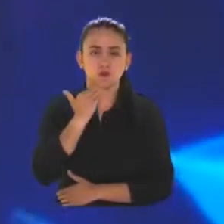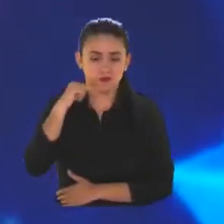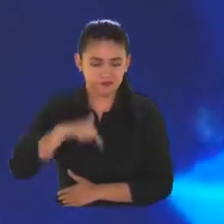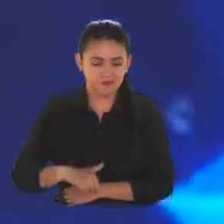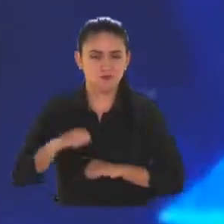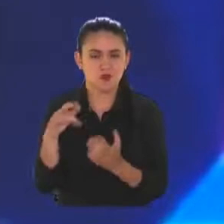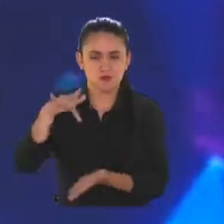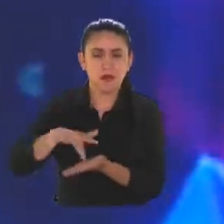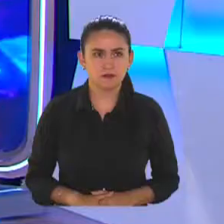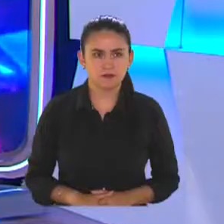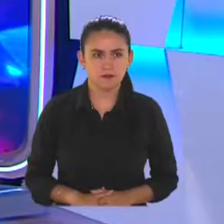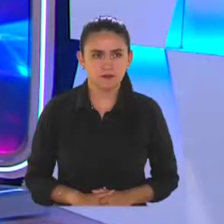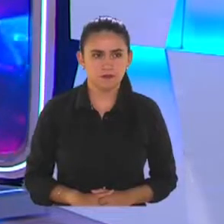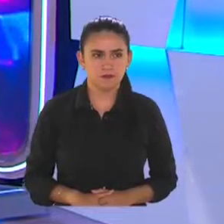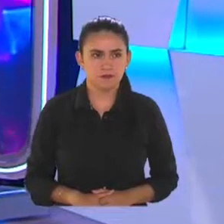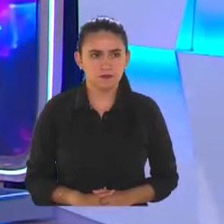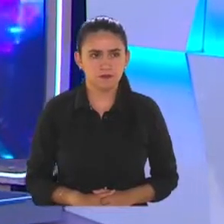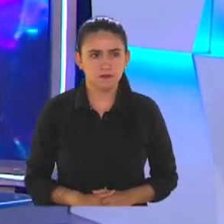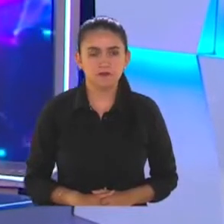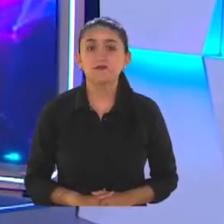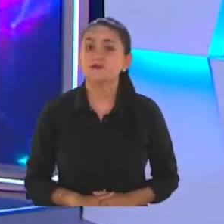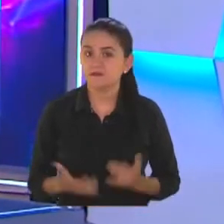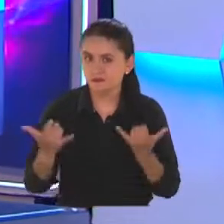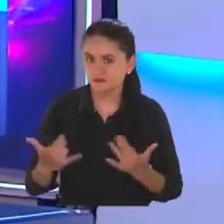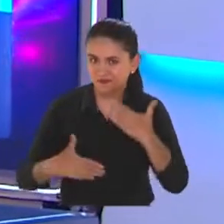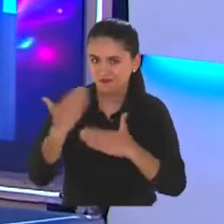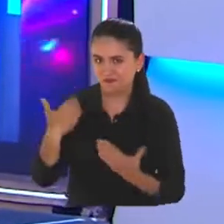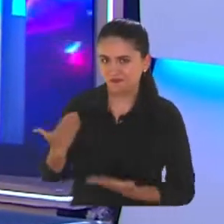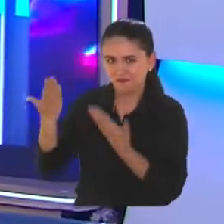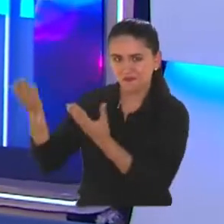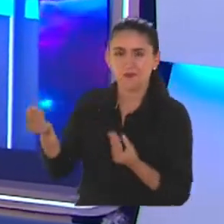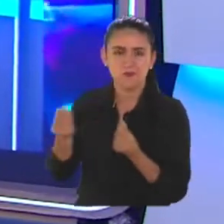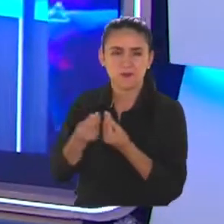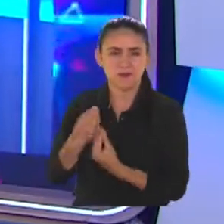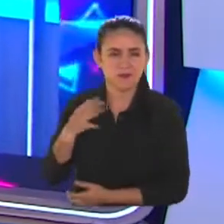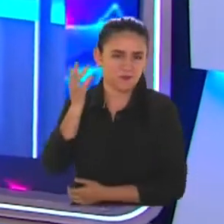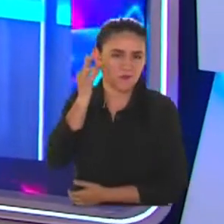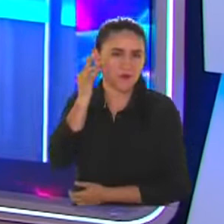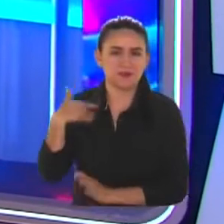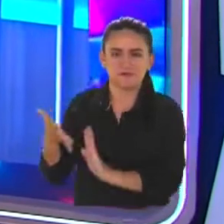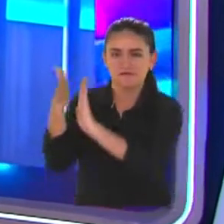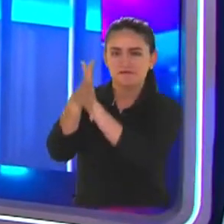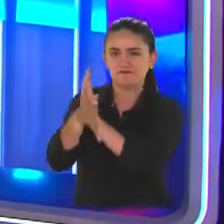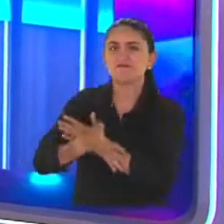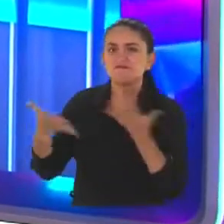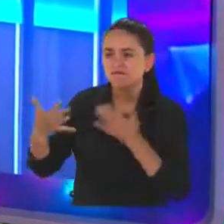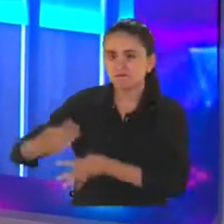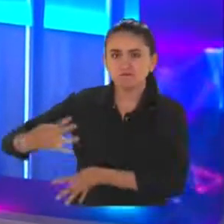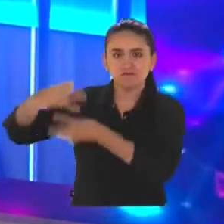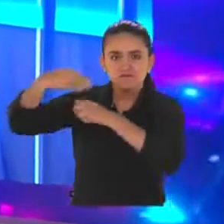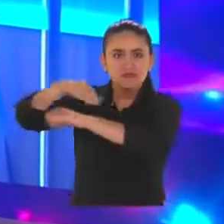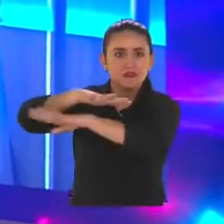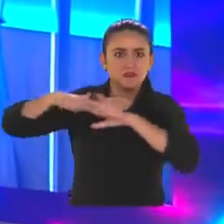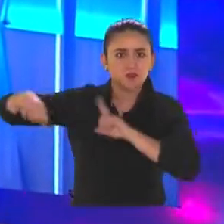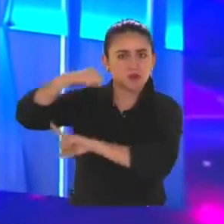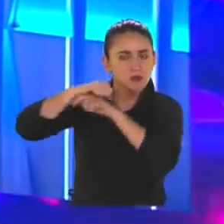en Bogotá. Y a esta hora es momento de irnos con nuestro compañero Felipe Peña para que nos cuente cómo va el entretenimiento